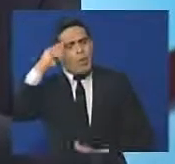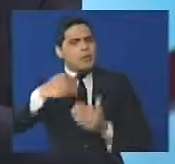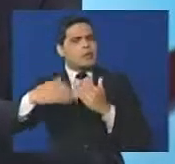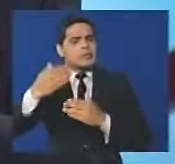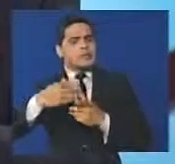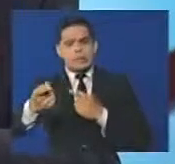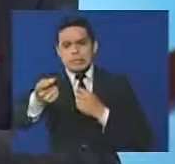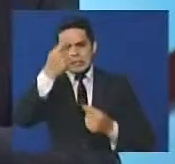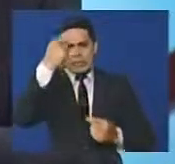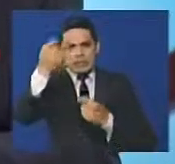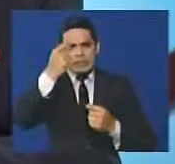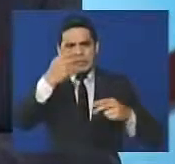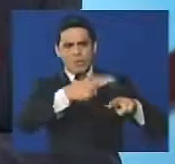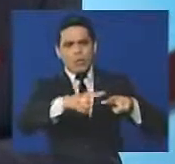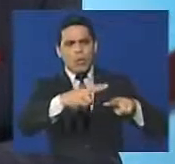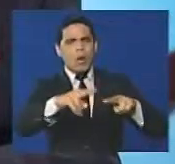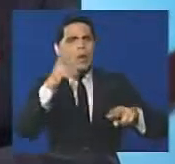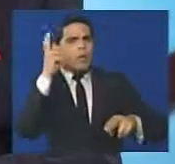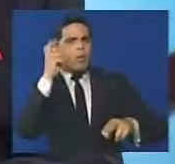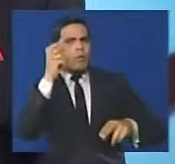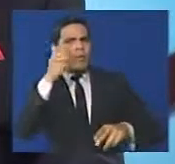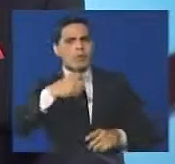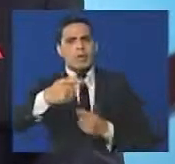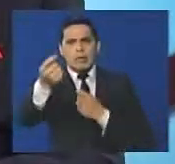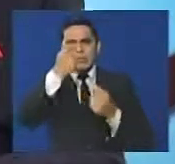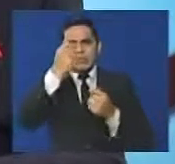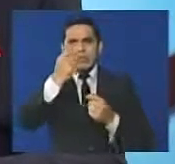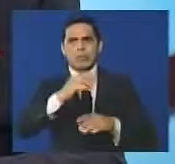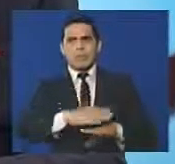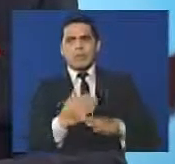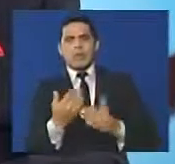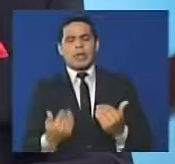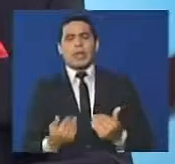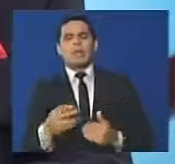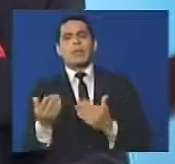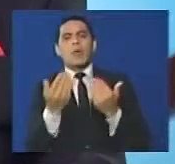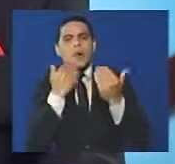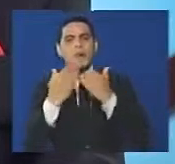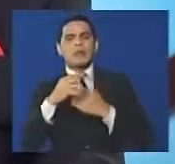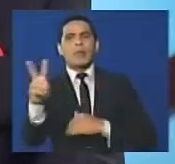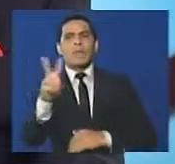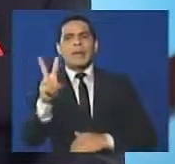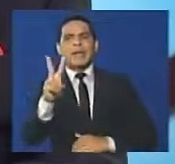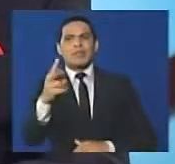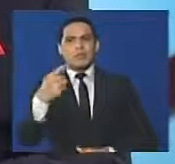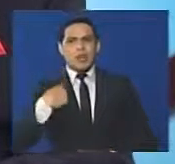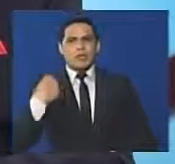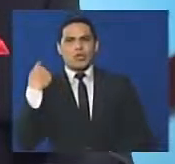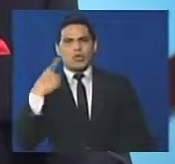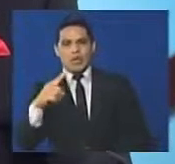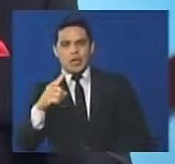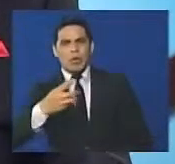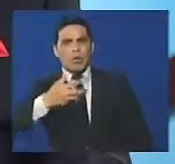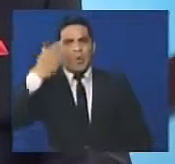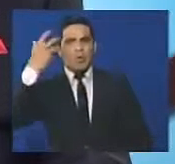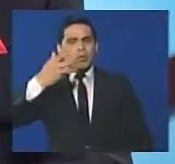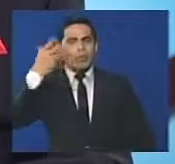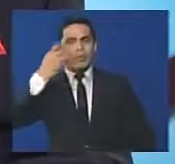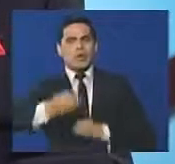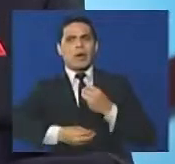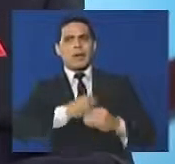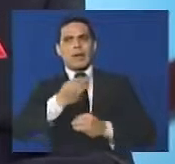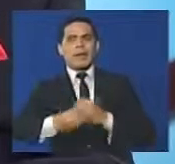quedó grabado esa melodía del Concierto de la Llanura. Ya que estamos hablando de Venezuela, yo tengo el orgullo de haber